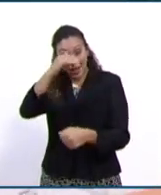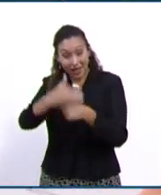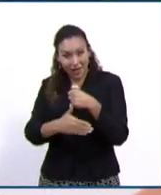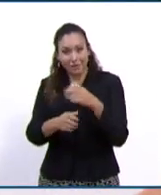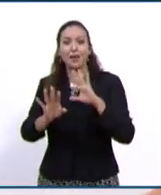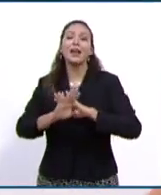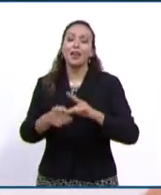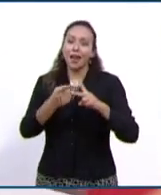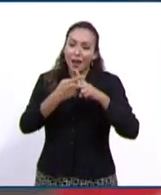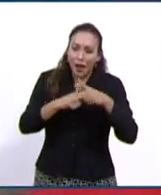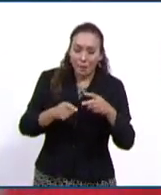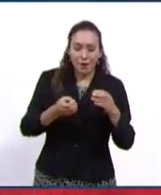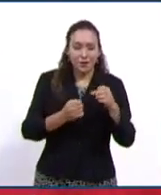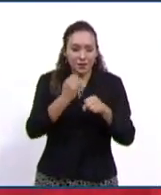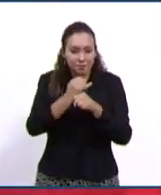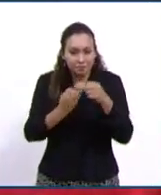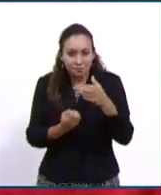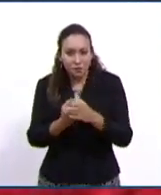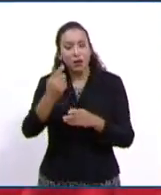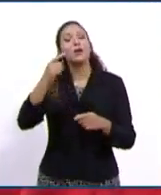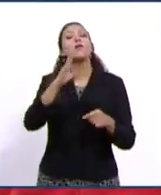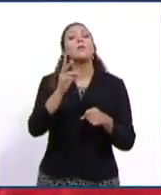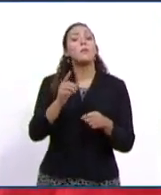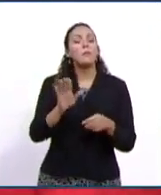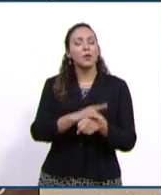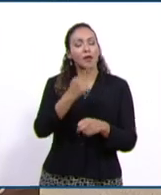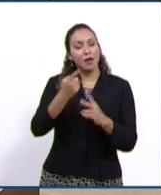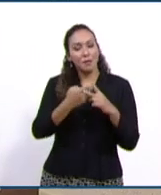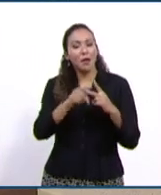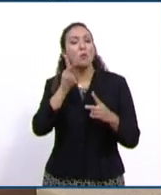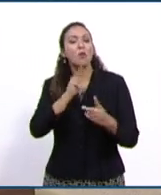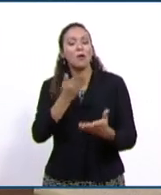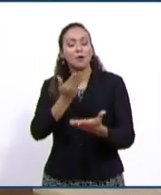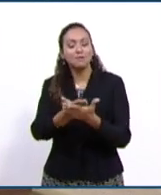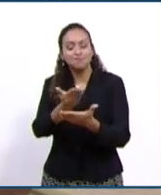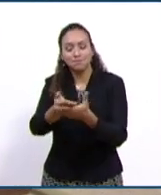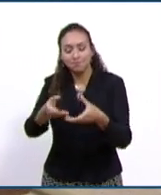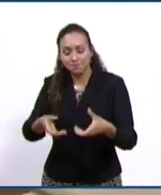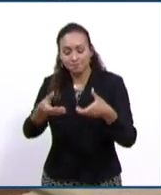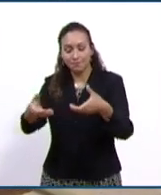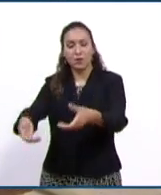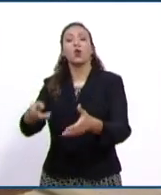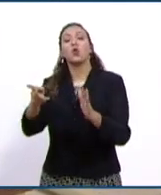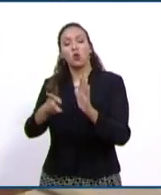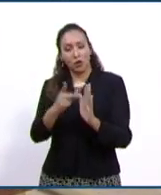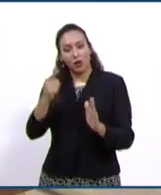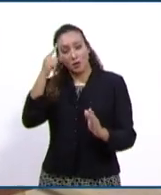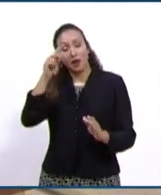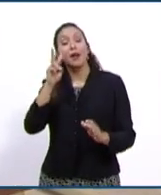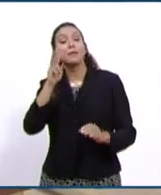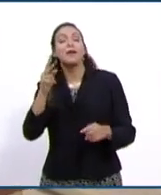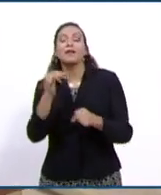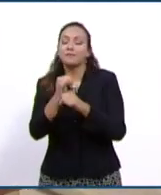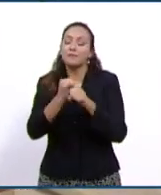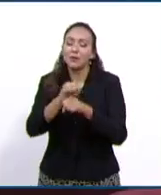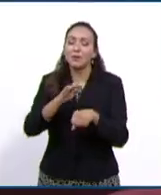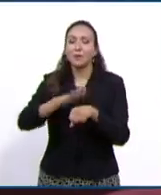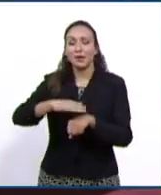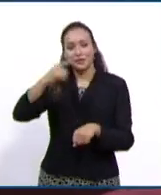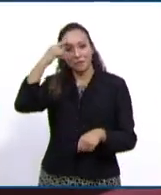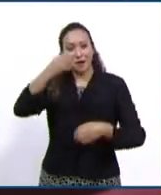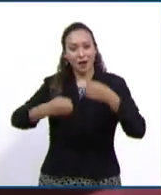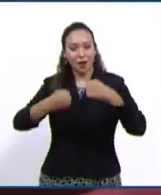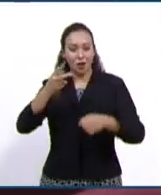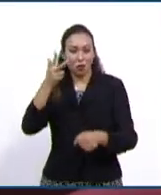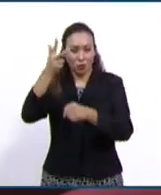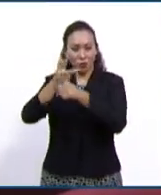etapa intermedia en la que se ofrecen, admiten y rechazan pruebas y se depuran los hechos controvertidos que serán materia del juicio oral. Indicó